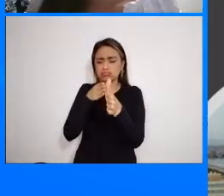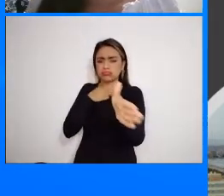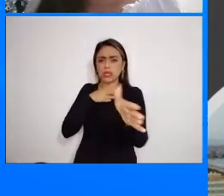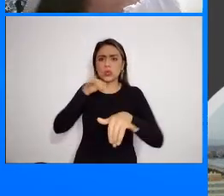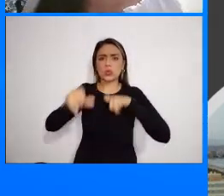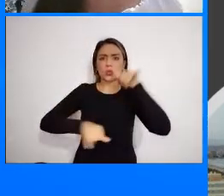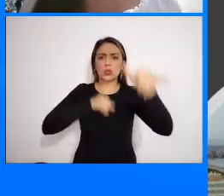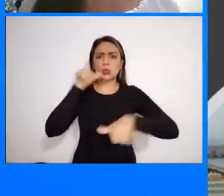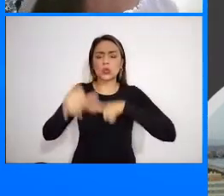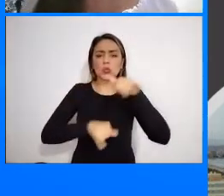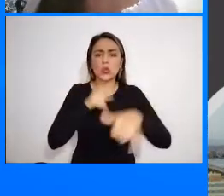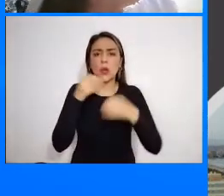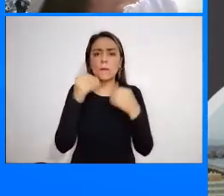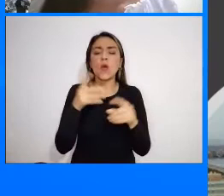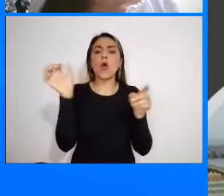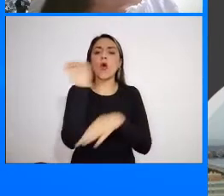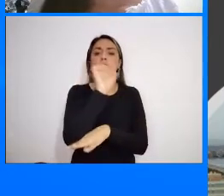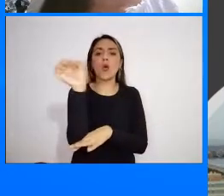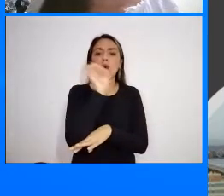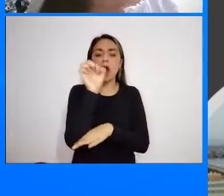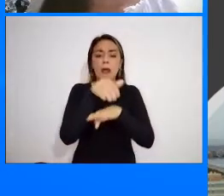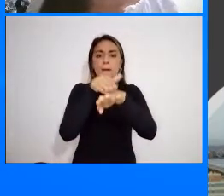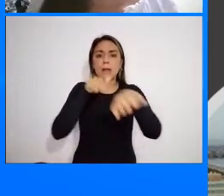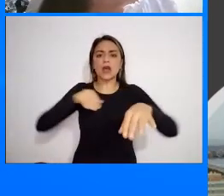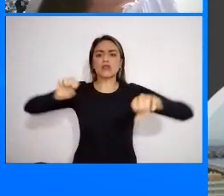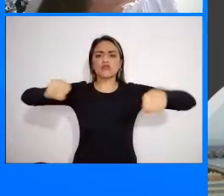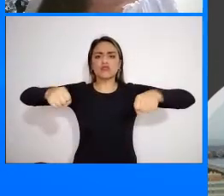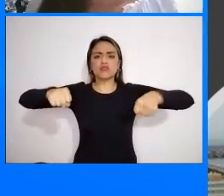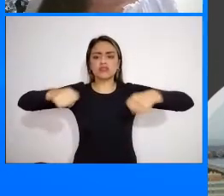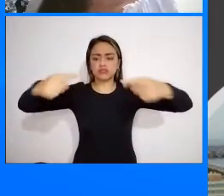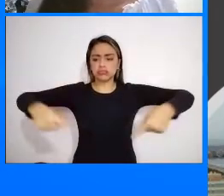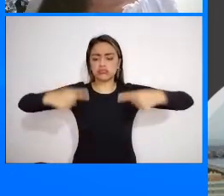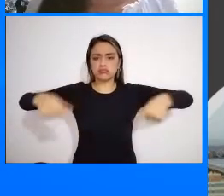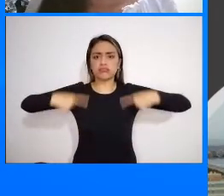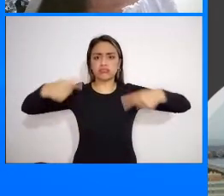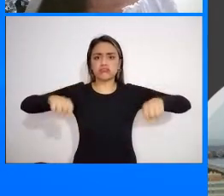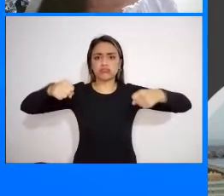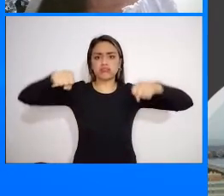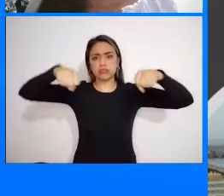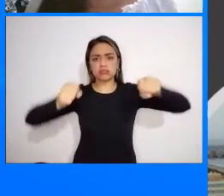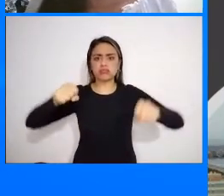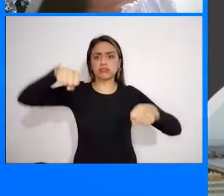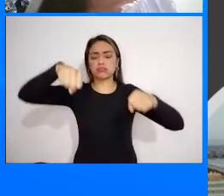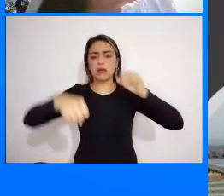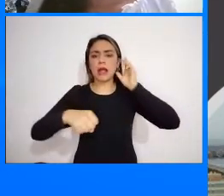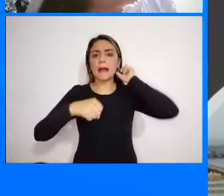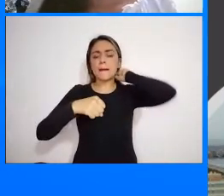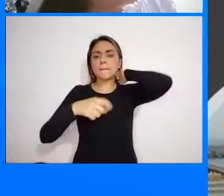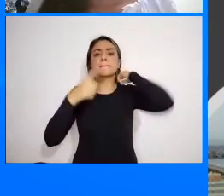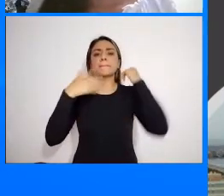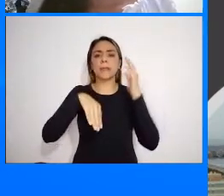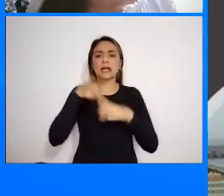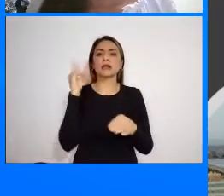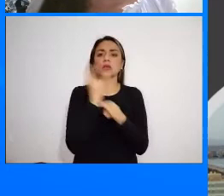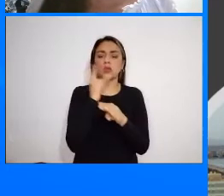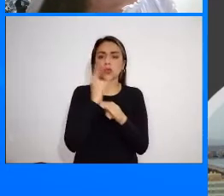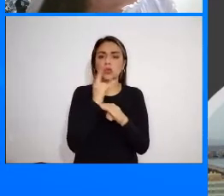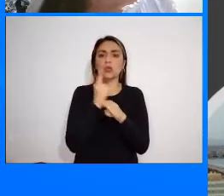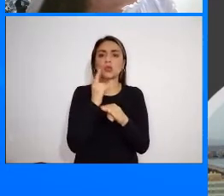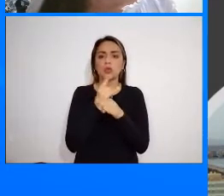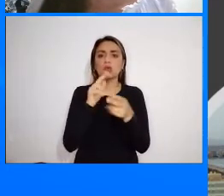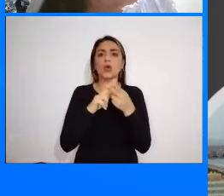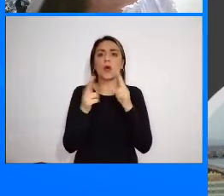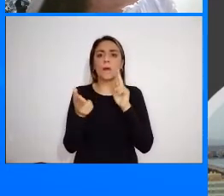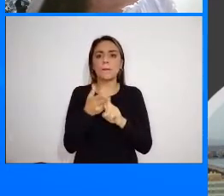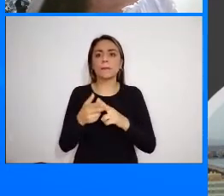el transporte de los vehículos, las cuatrimotos, por ejemplo, que se utilizan mucho, también pueden causar